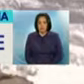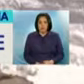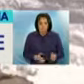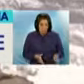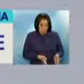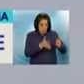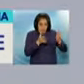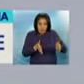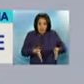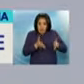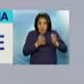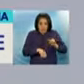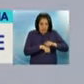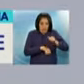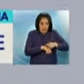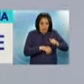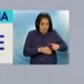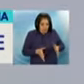Paredes de hielo.